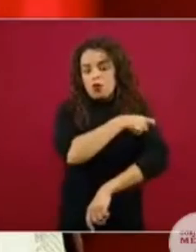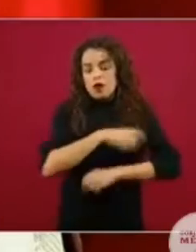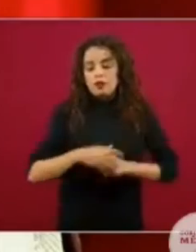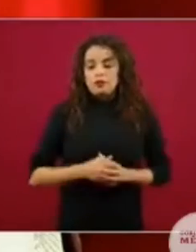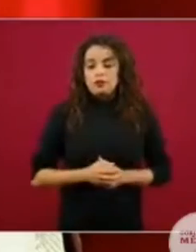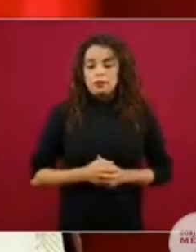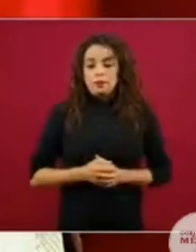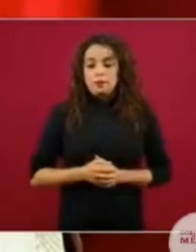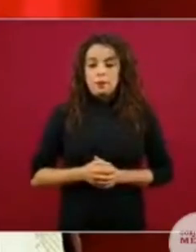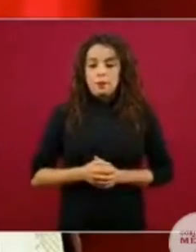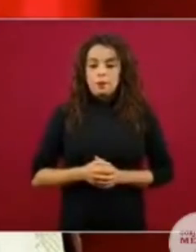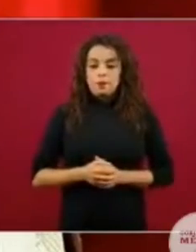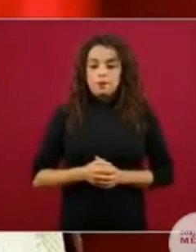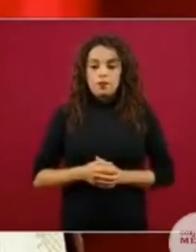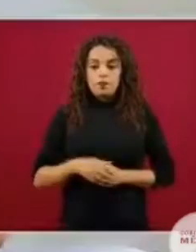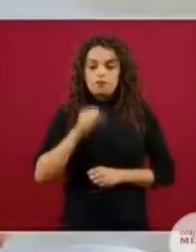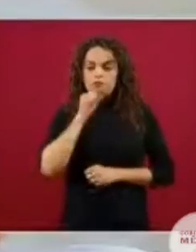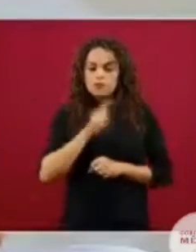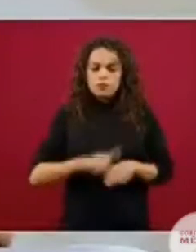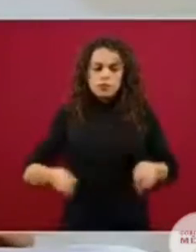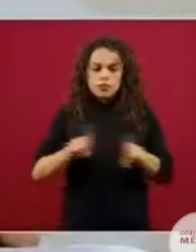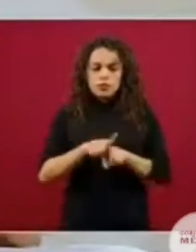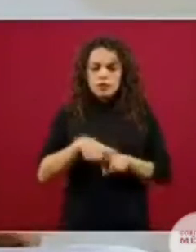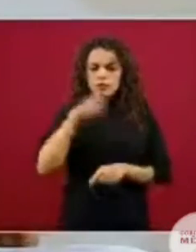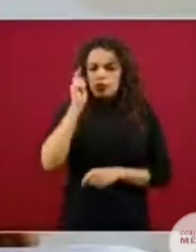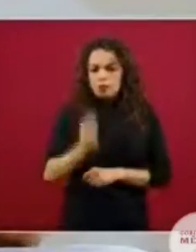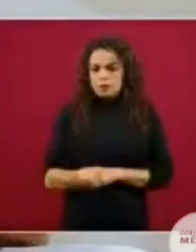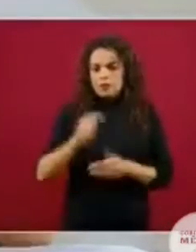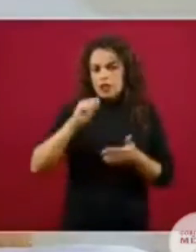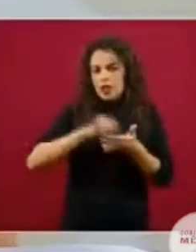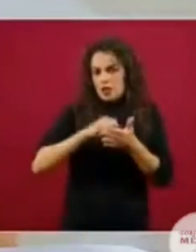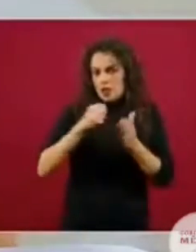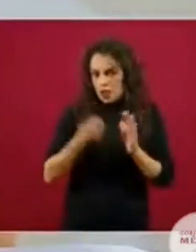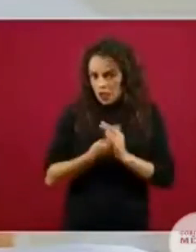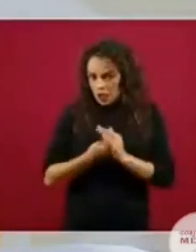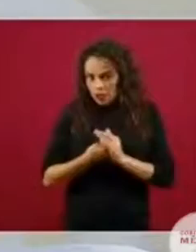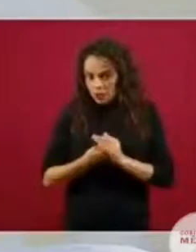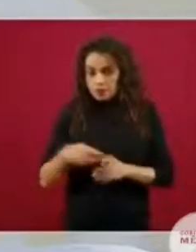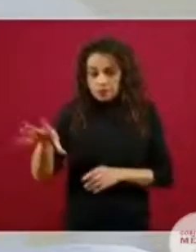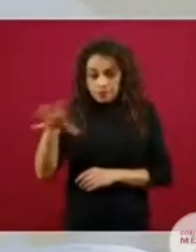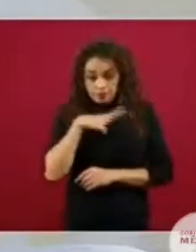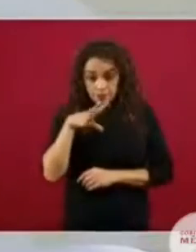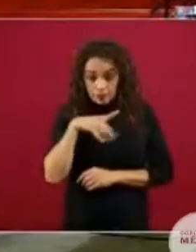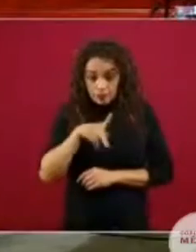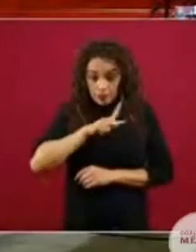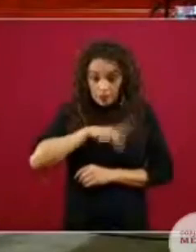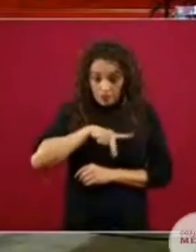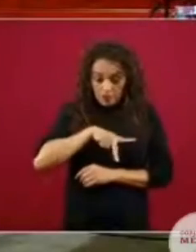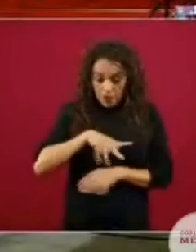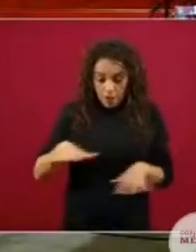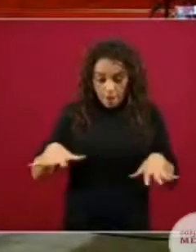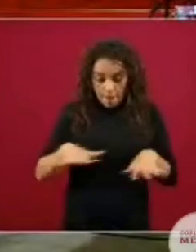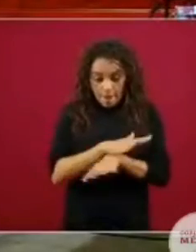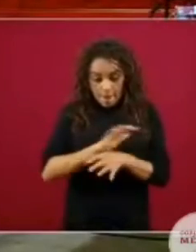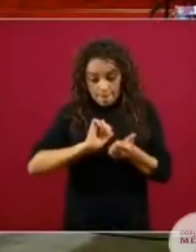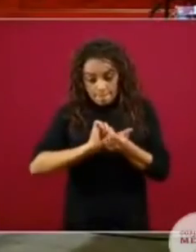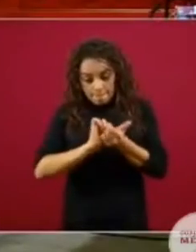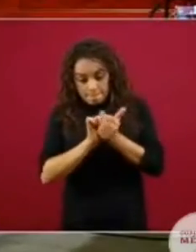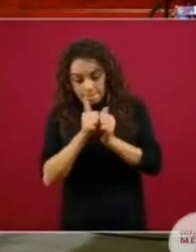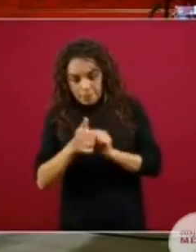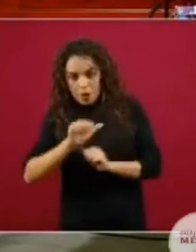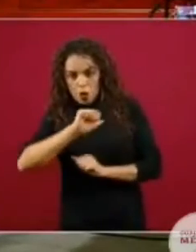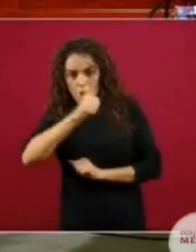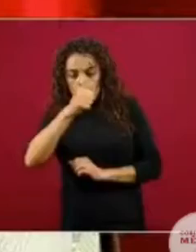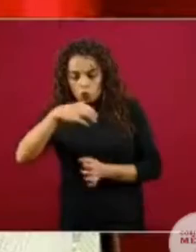mismo elemento técnico que al cambiar el virus como lo señalé al darle una una otra molécula